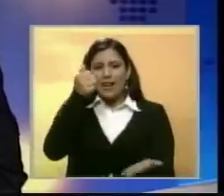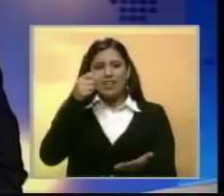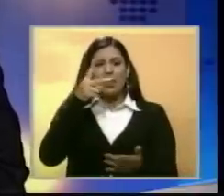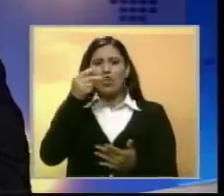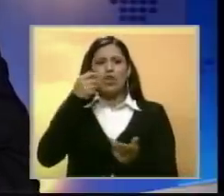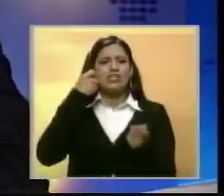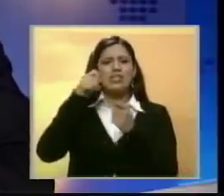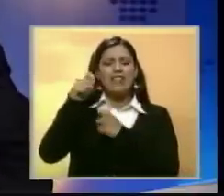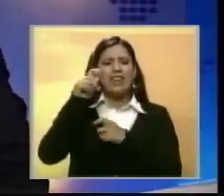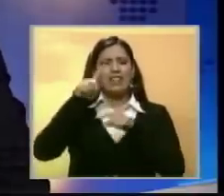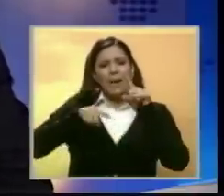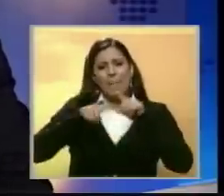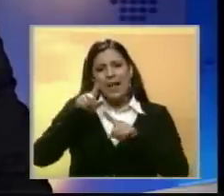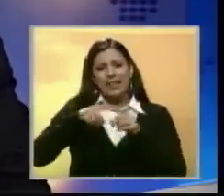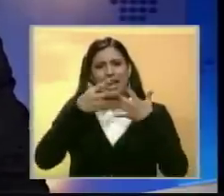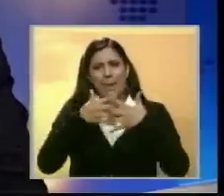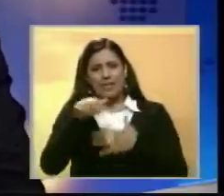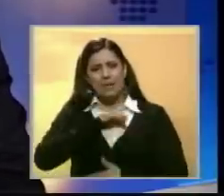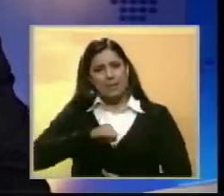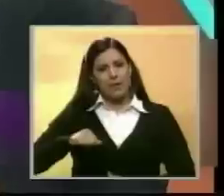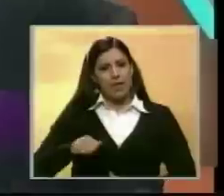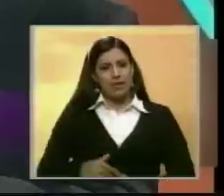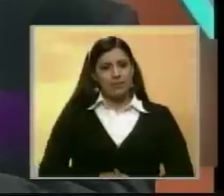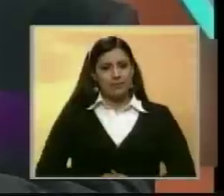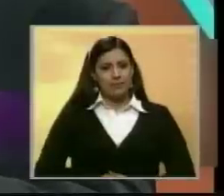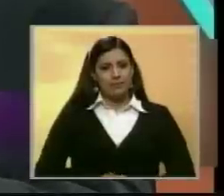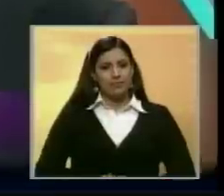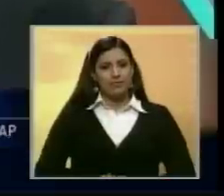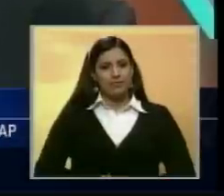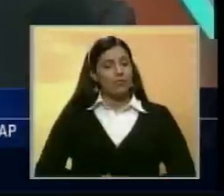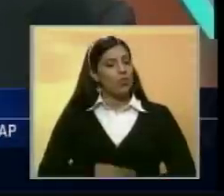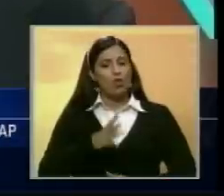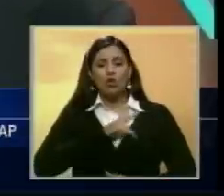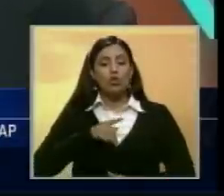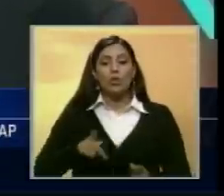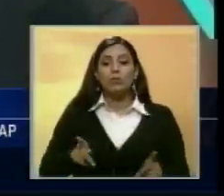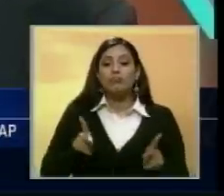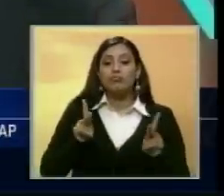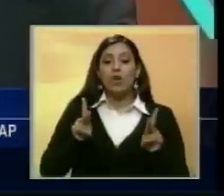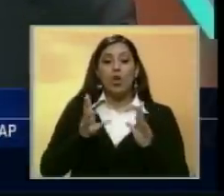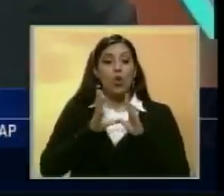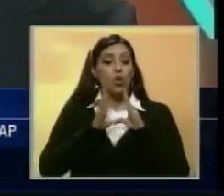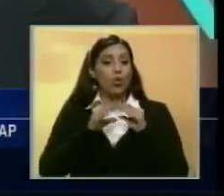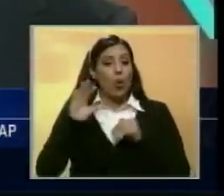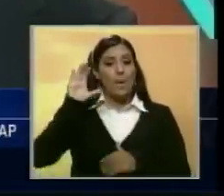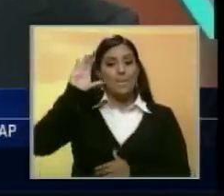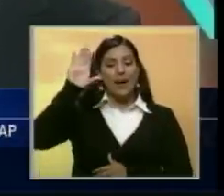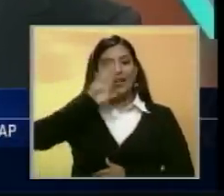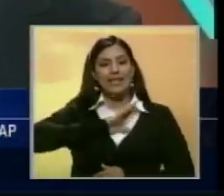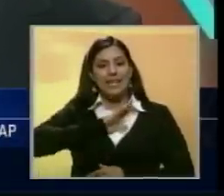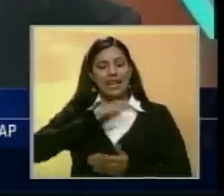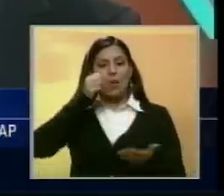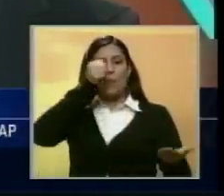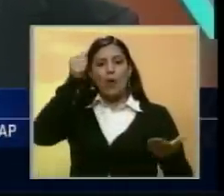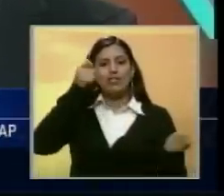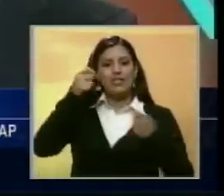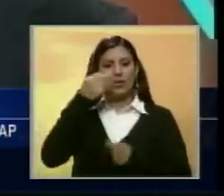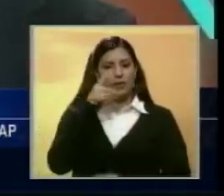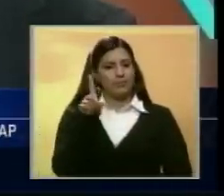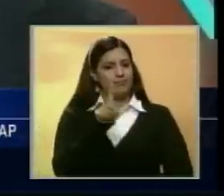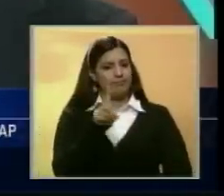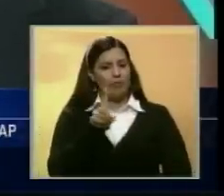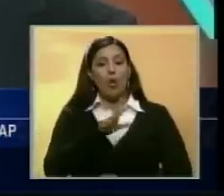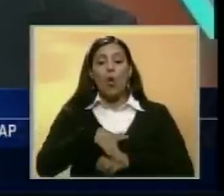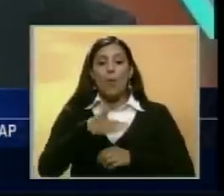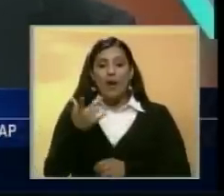la comercialización de productos de la empresa privada. No pretendemos que todo el país esté en CLAP,